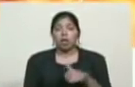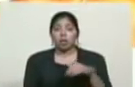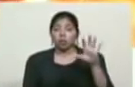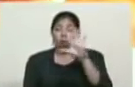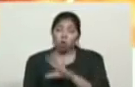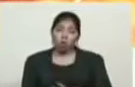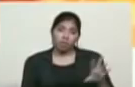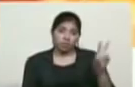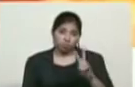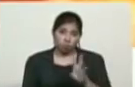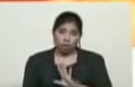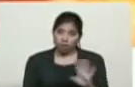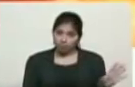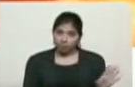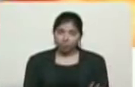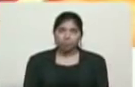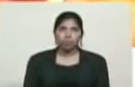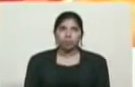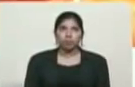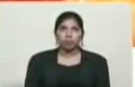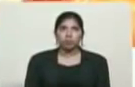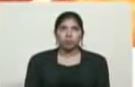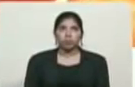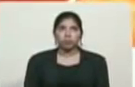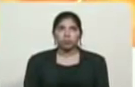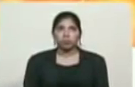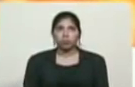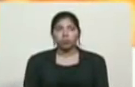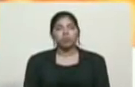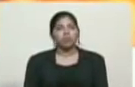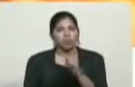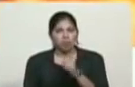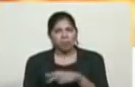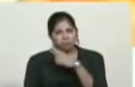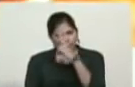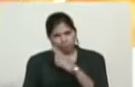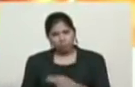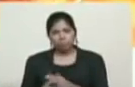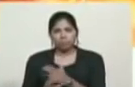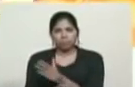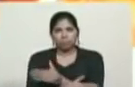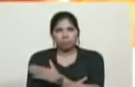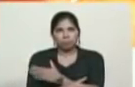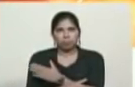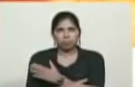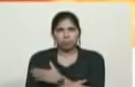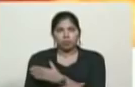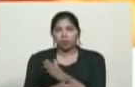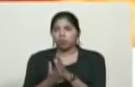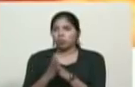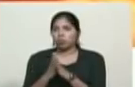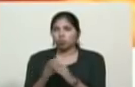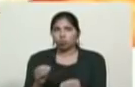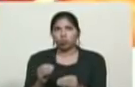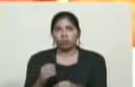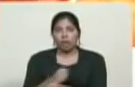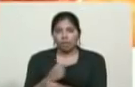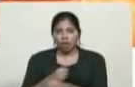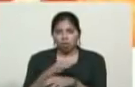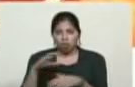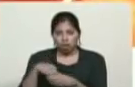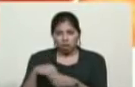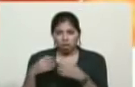logrado entonces además hacerlo en un corre conocimiento especial también al pueblo trabajador del agua que estaba